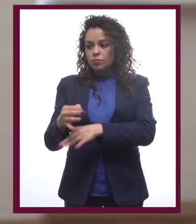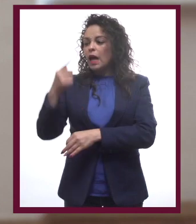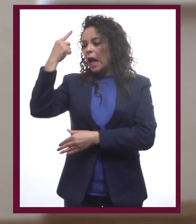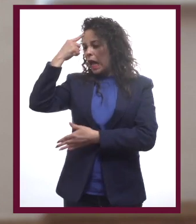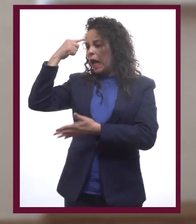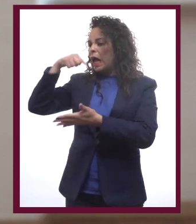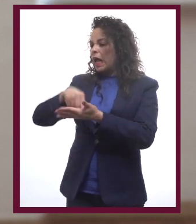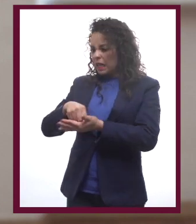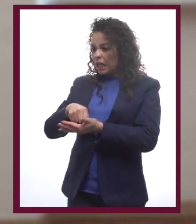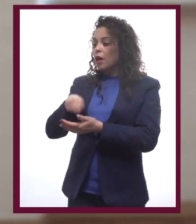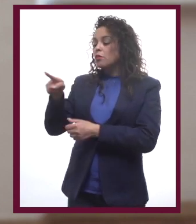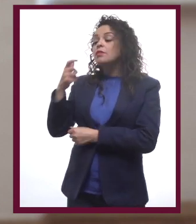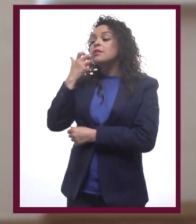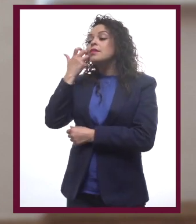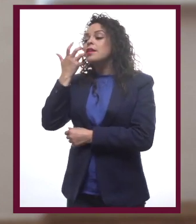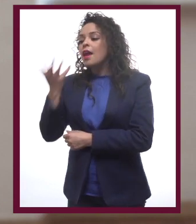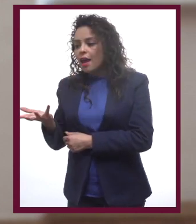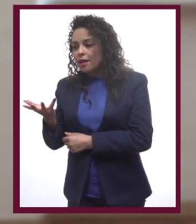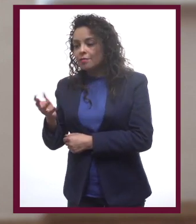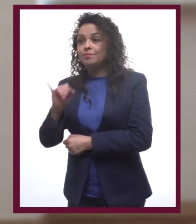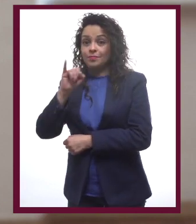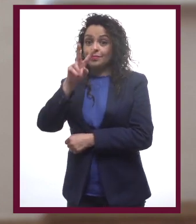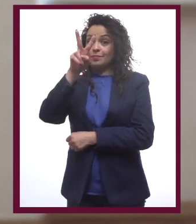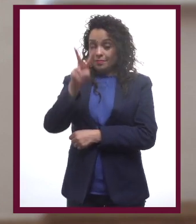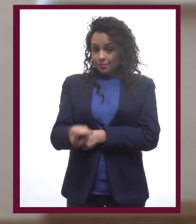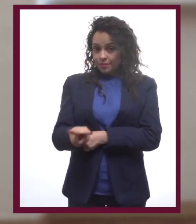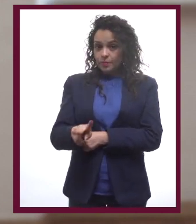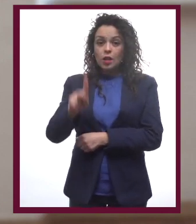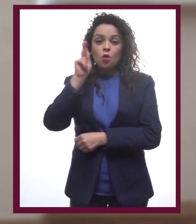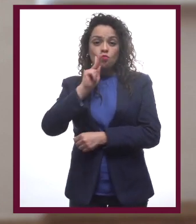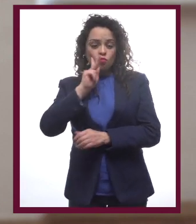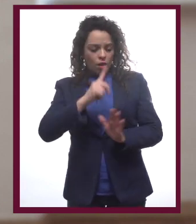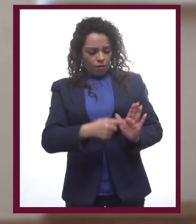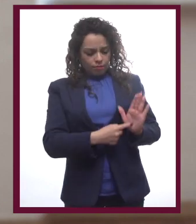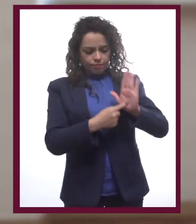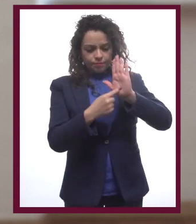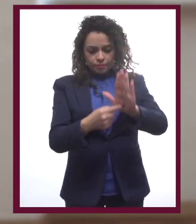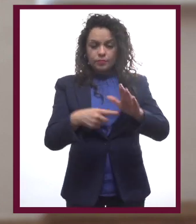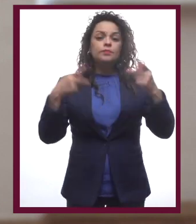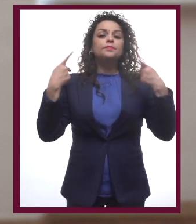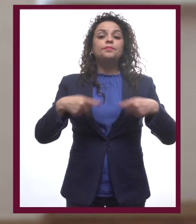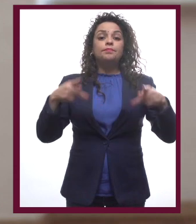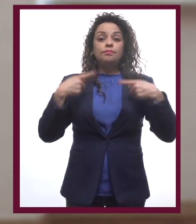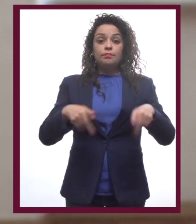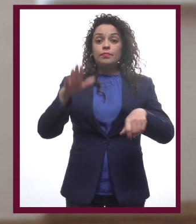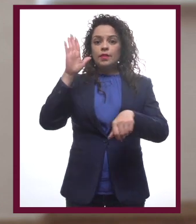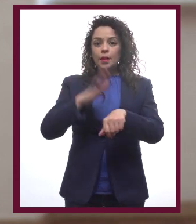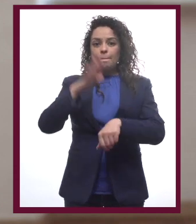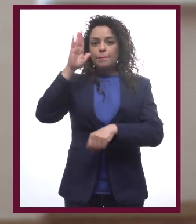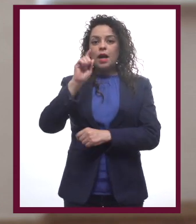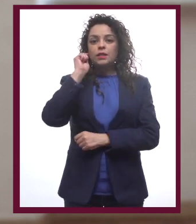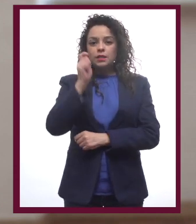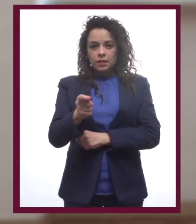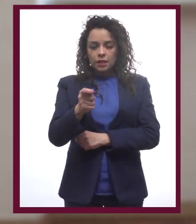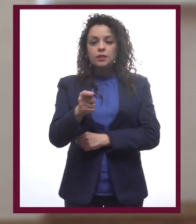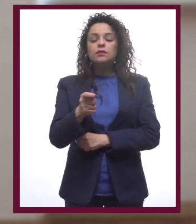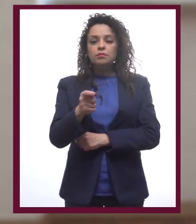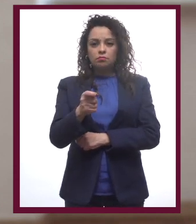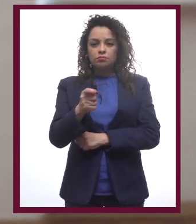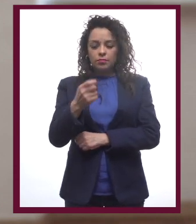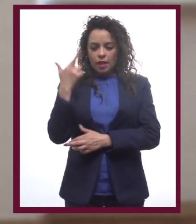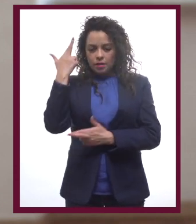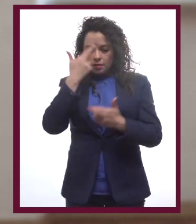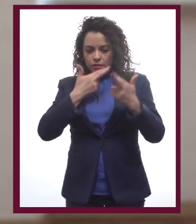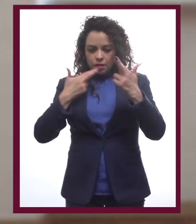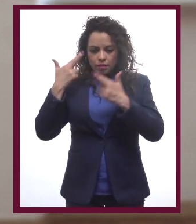creer lo que quiere creer. Efectivamente, los experimentos demuestran que las personas son mucho más críticas